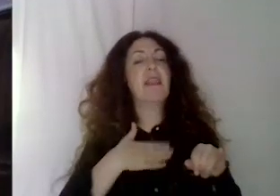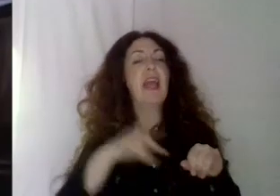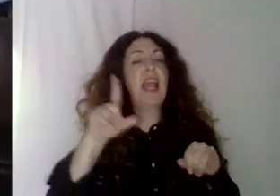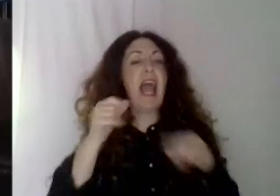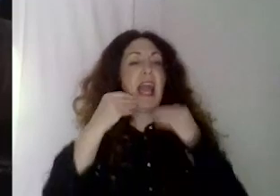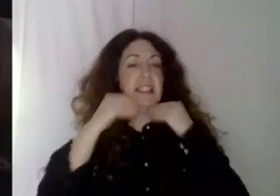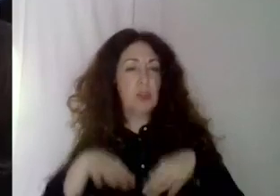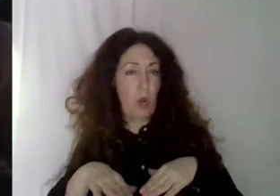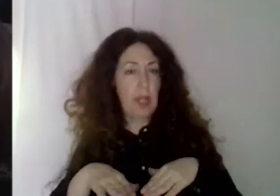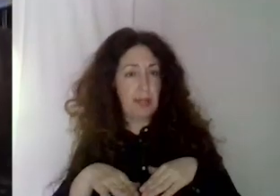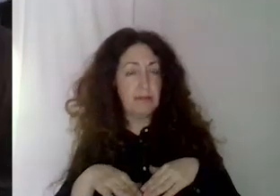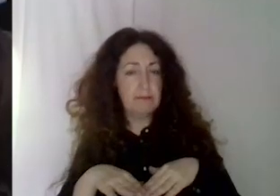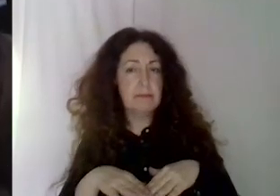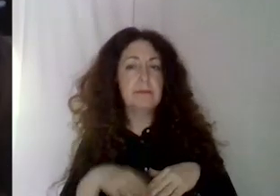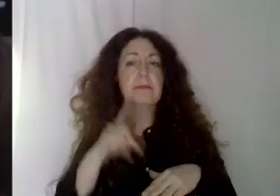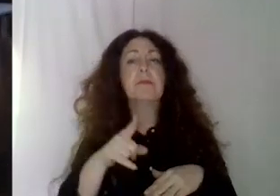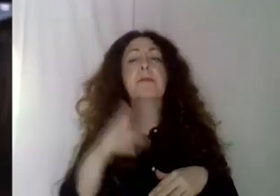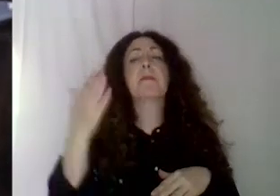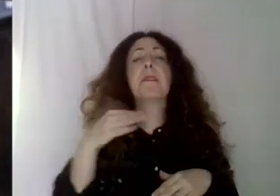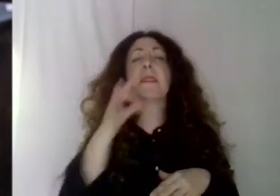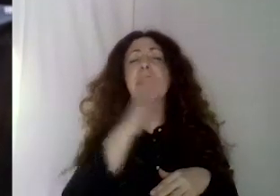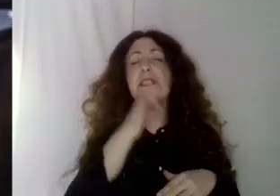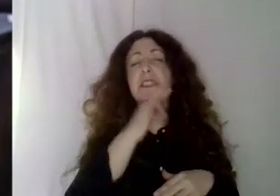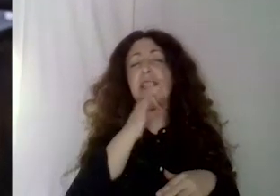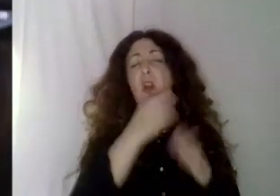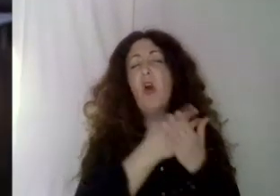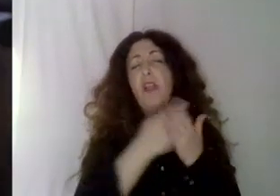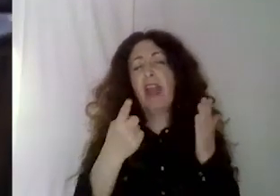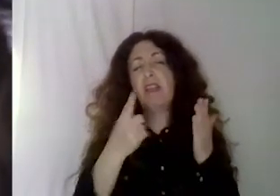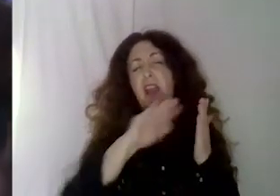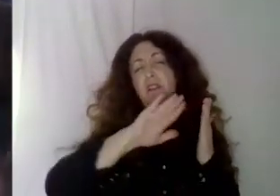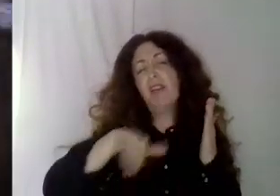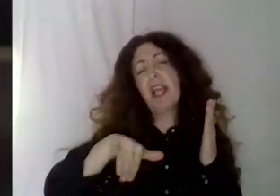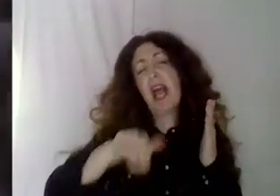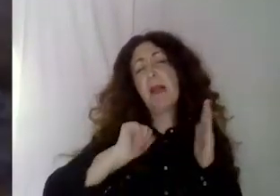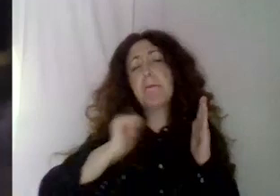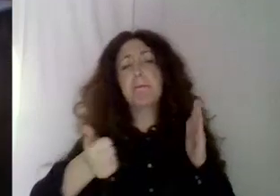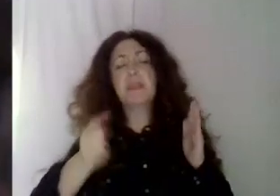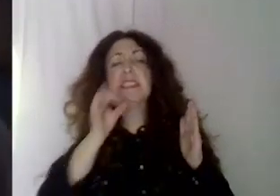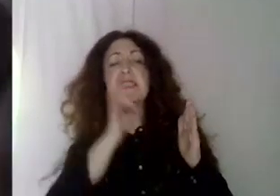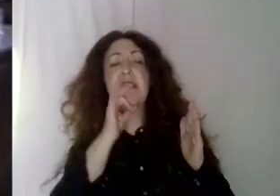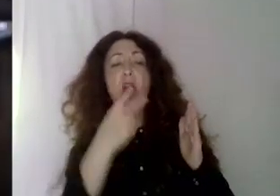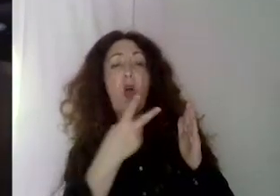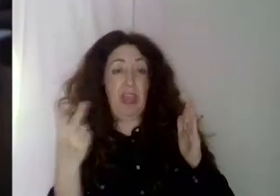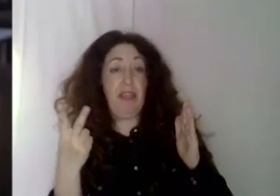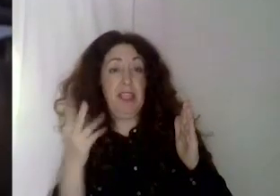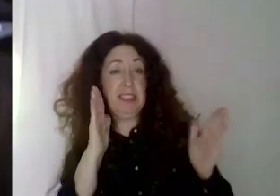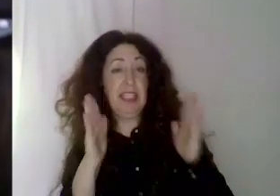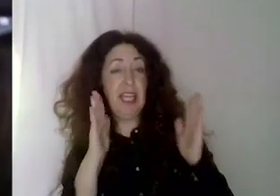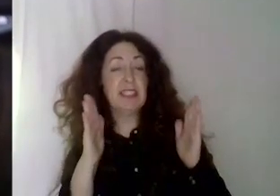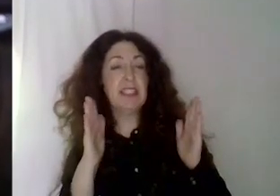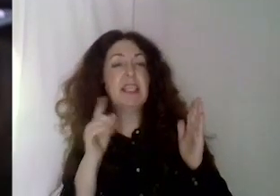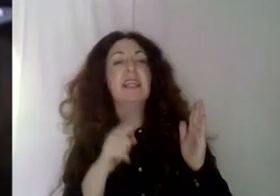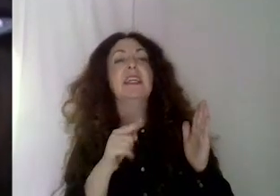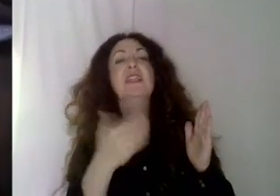El mundo actual, como le pasó al mundo del siglo XVII, final del XVI, tiene la